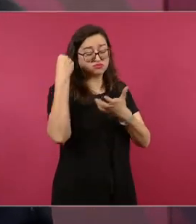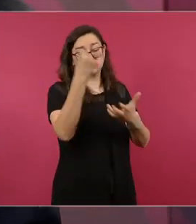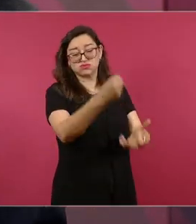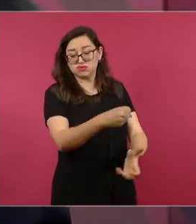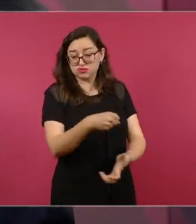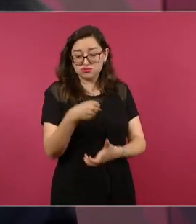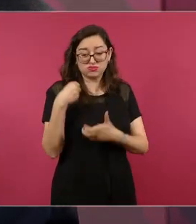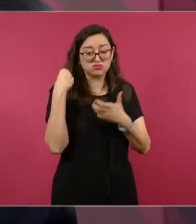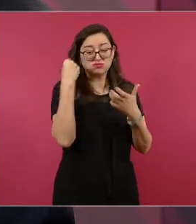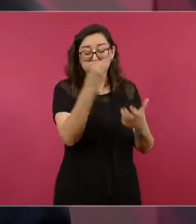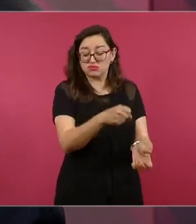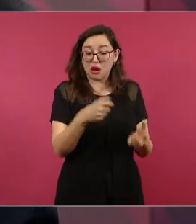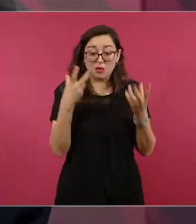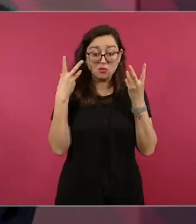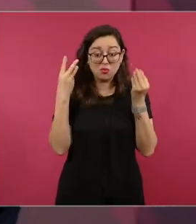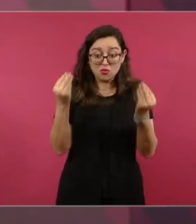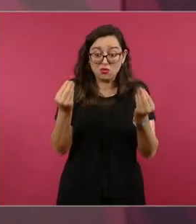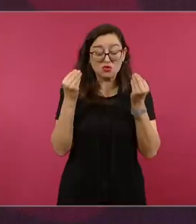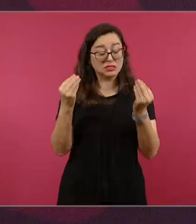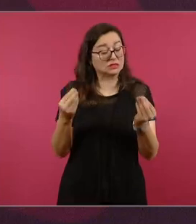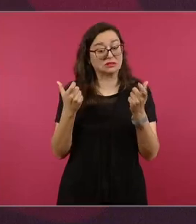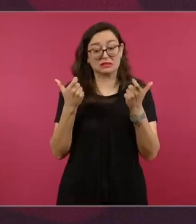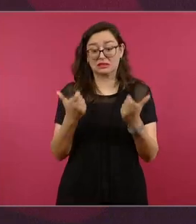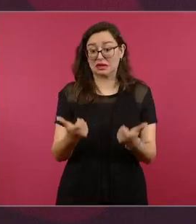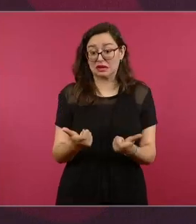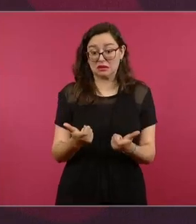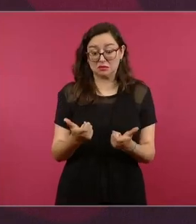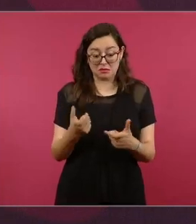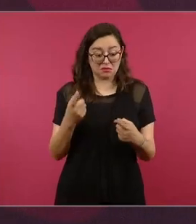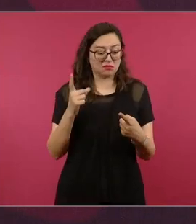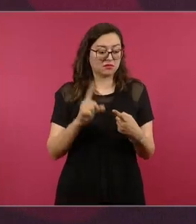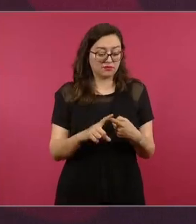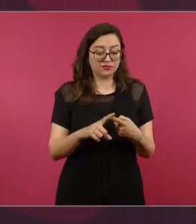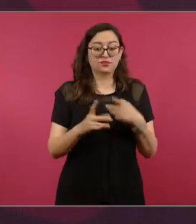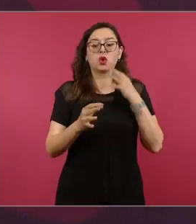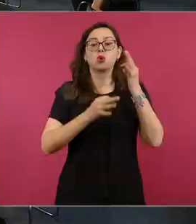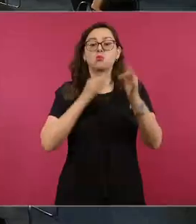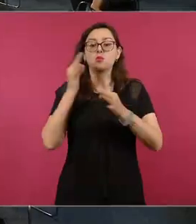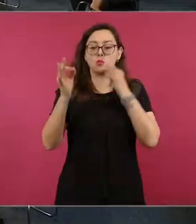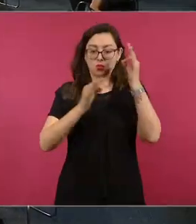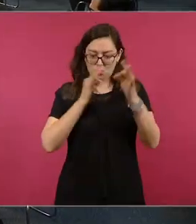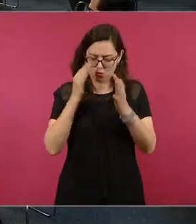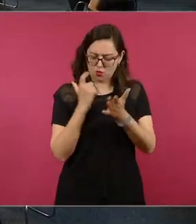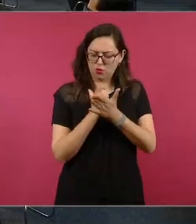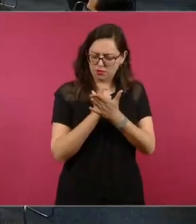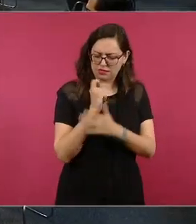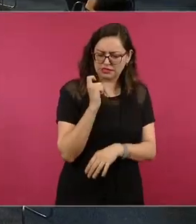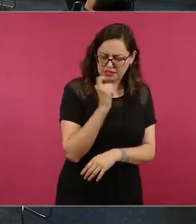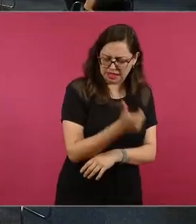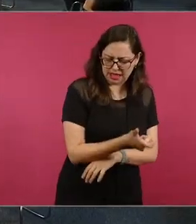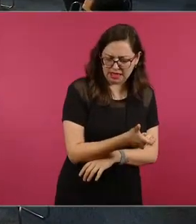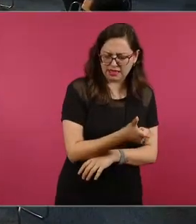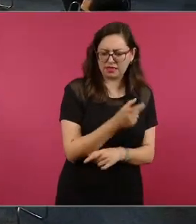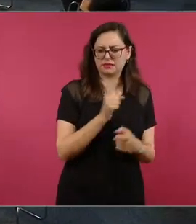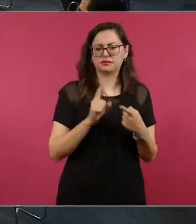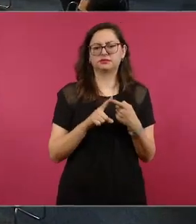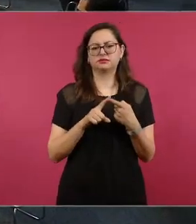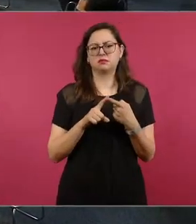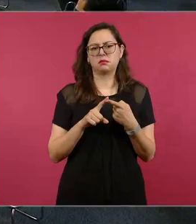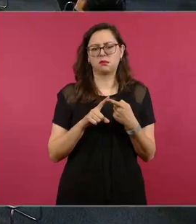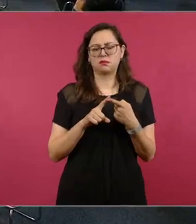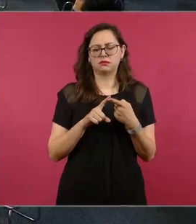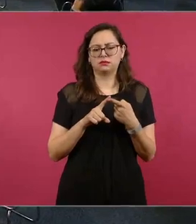o lo que se entregaba por